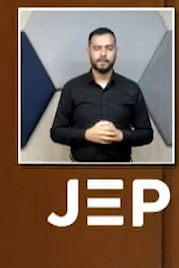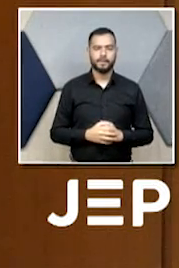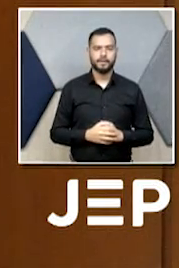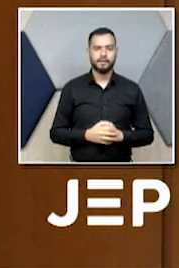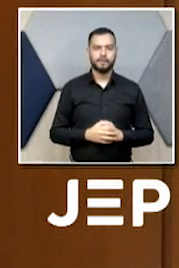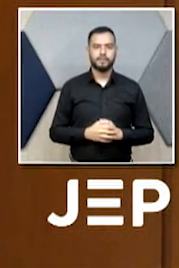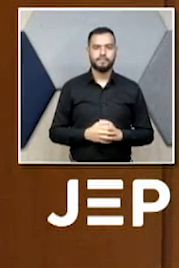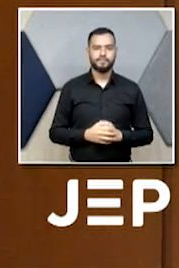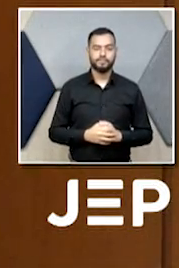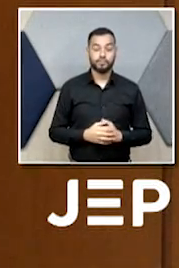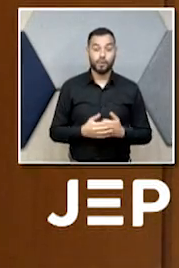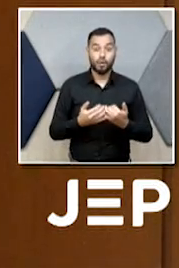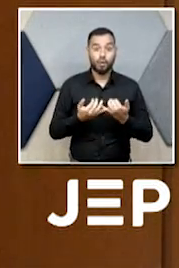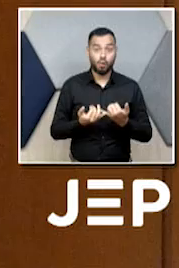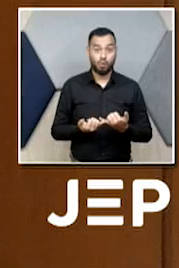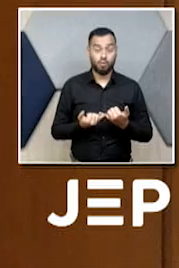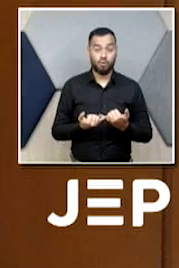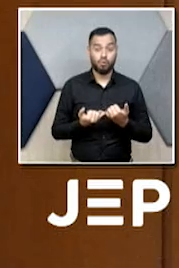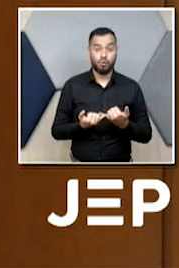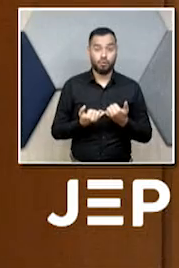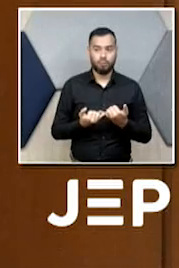Hoy recibo